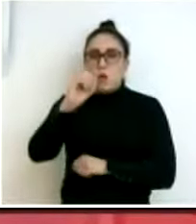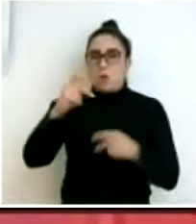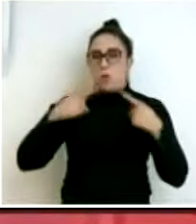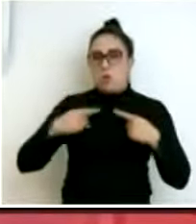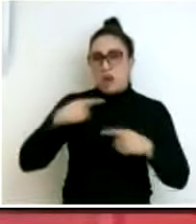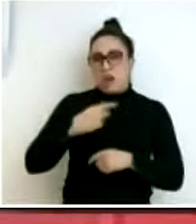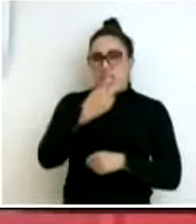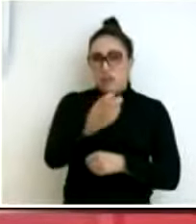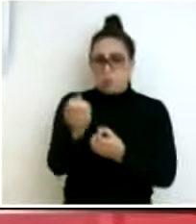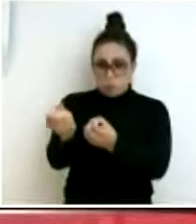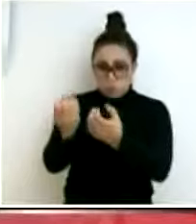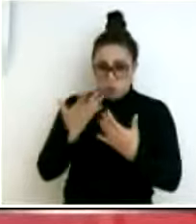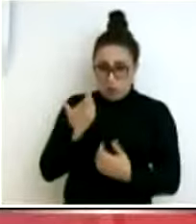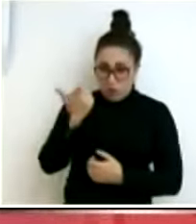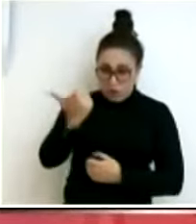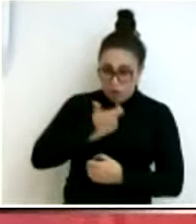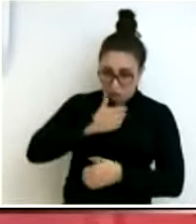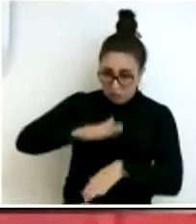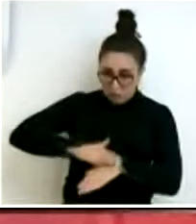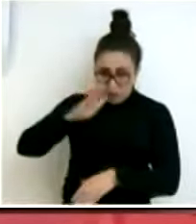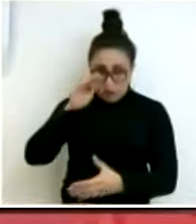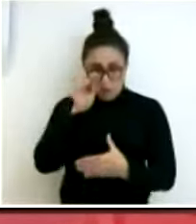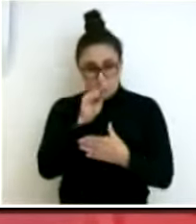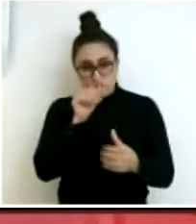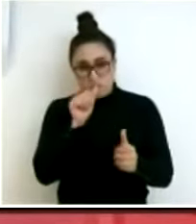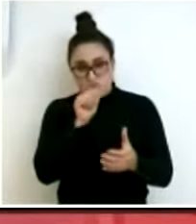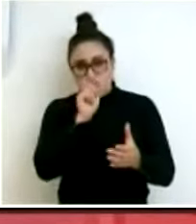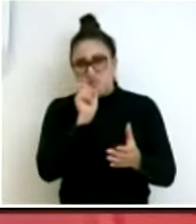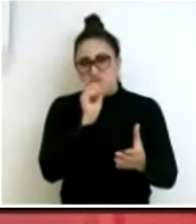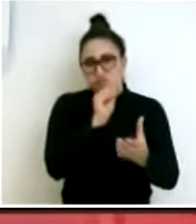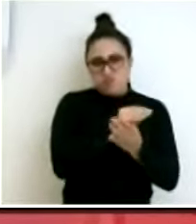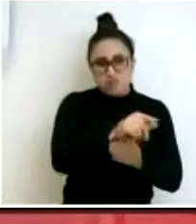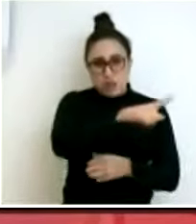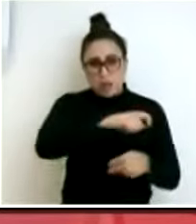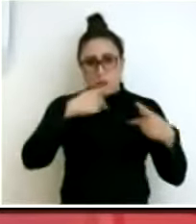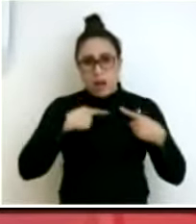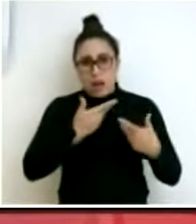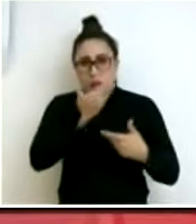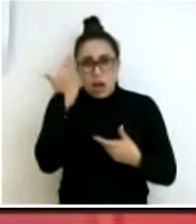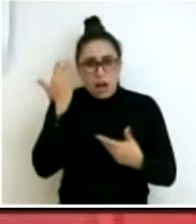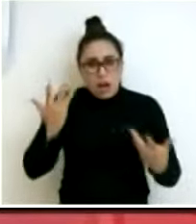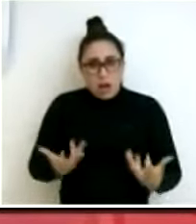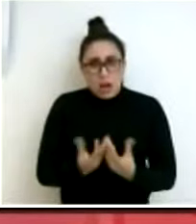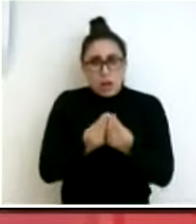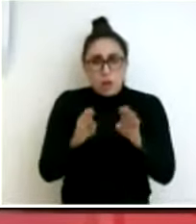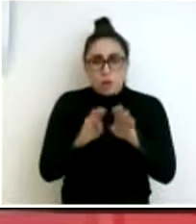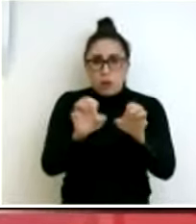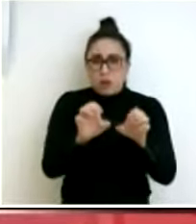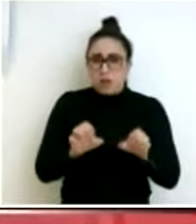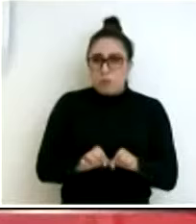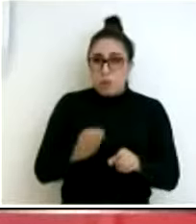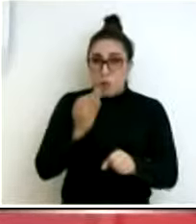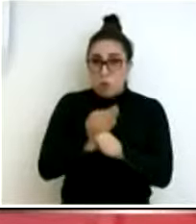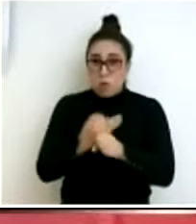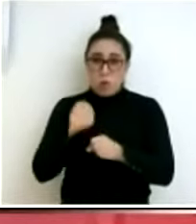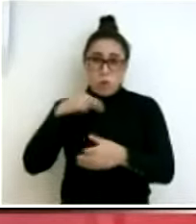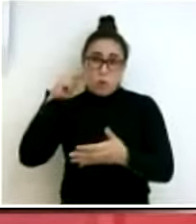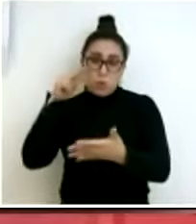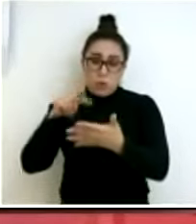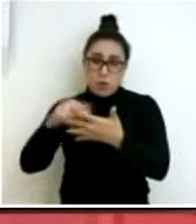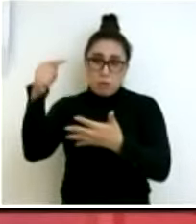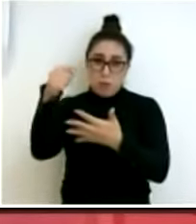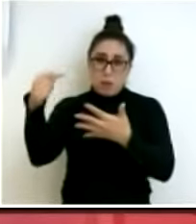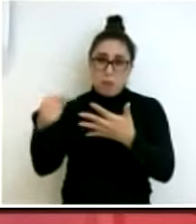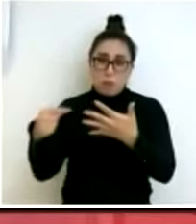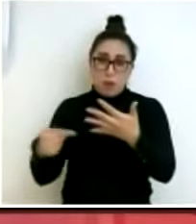alquilan, que le dan la espalda a los suyos. Hoy hay más apellidos en la larga